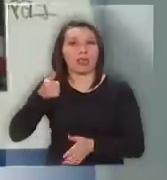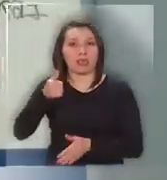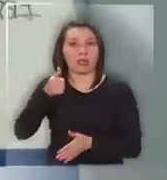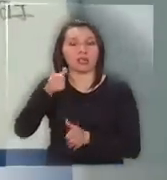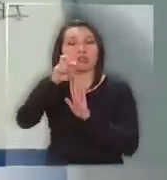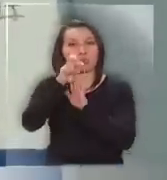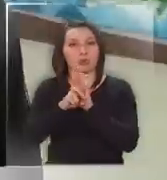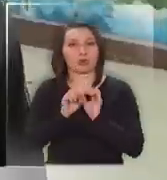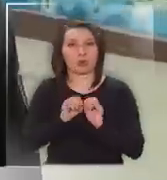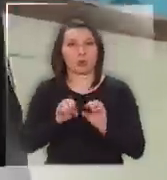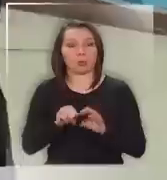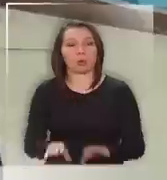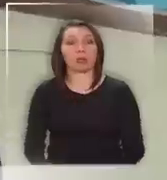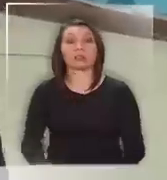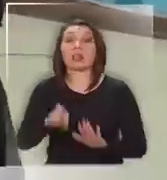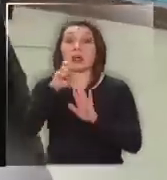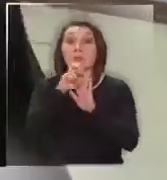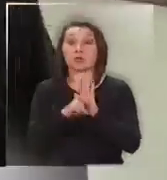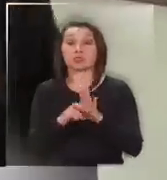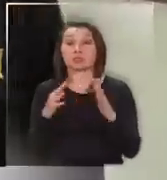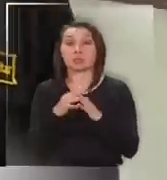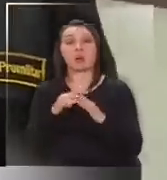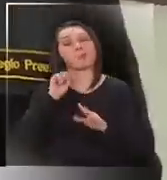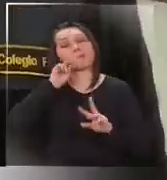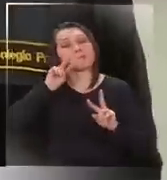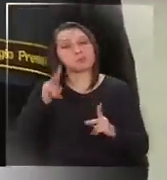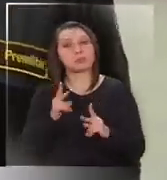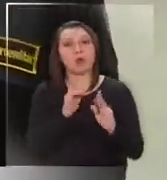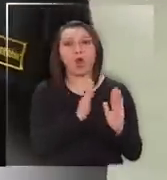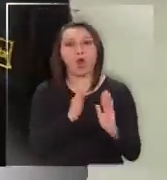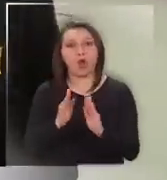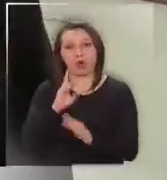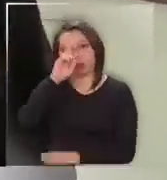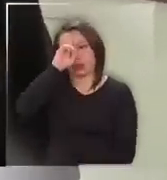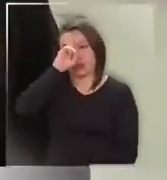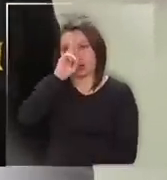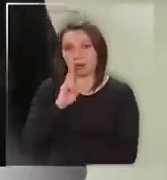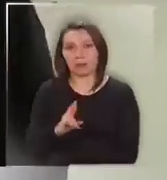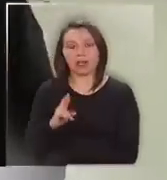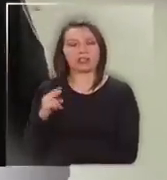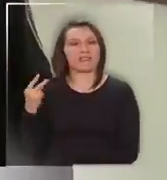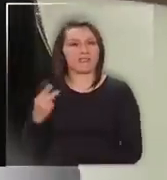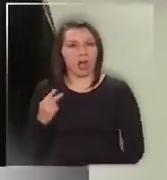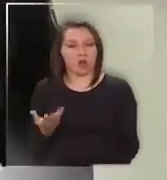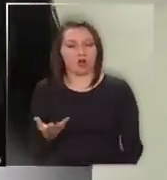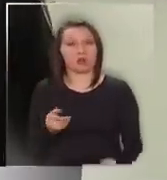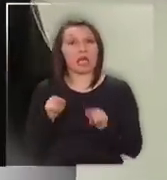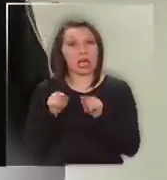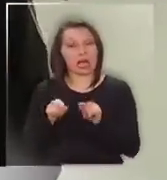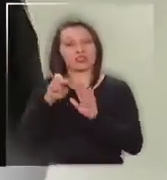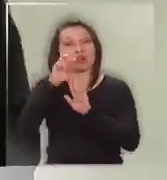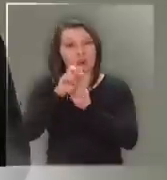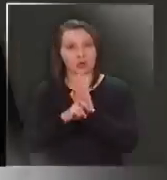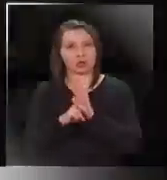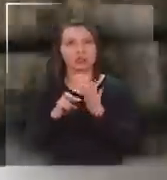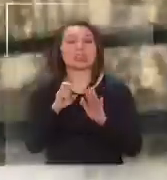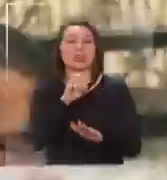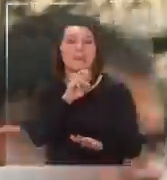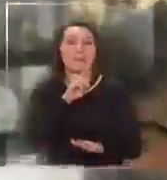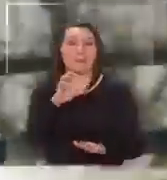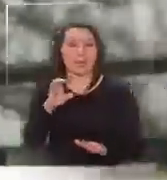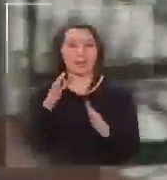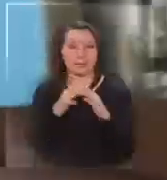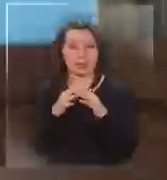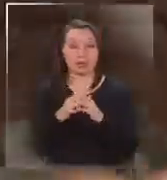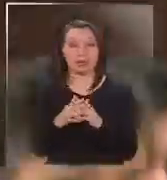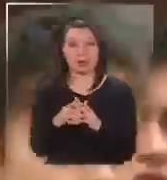El proyecto premilitar es el orden, el respeto, los valores. Eso es el proyecto premilitar. Pero